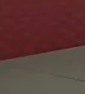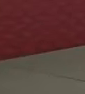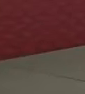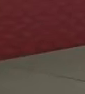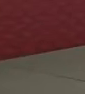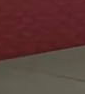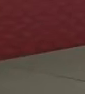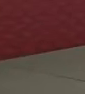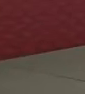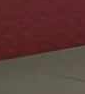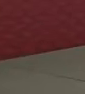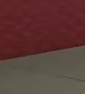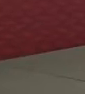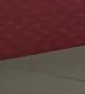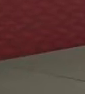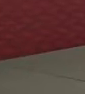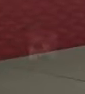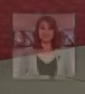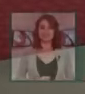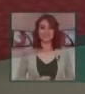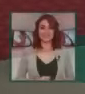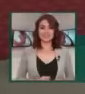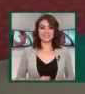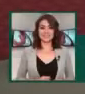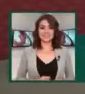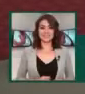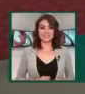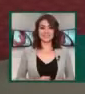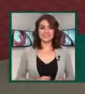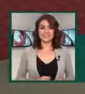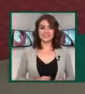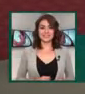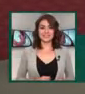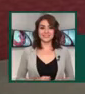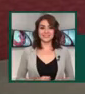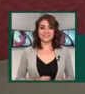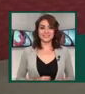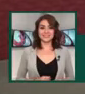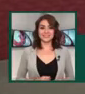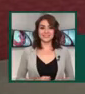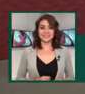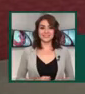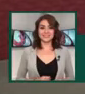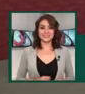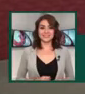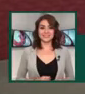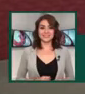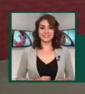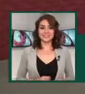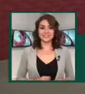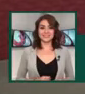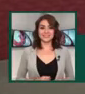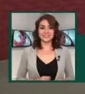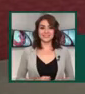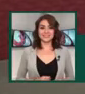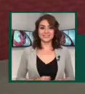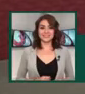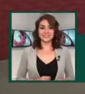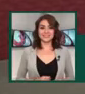Bueno, yo quiero preguntarle también en este sentido, ahorita que mencionaba, la UNESCO también ha mencionado que